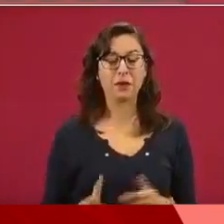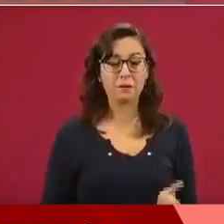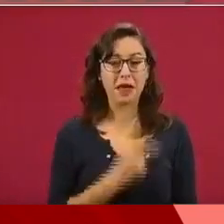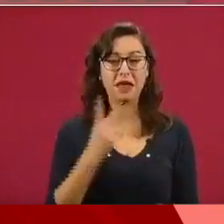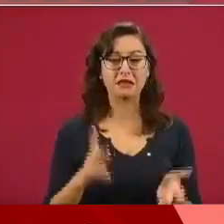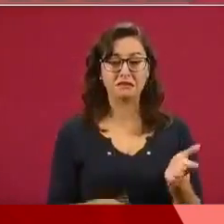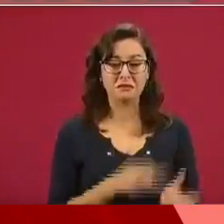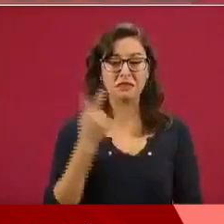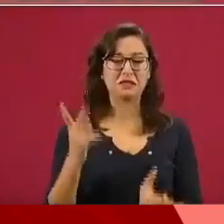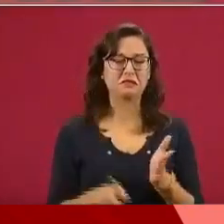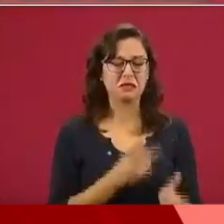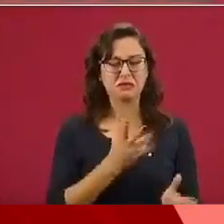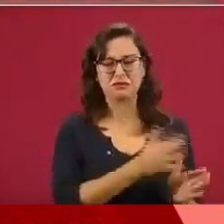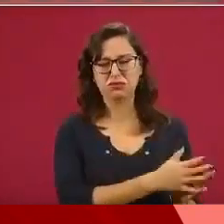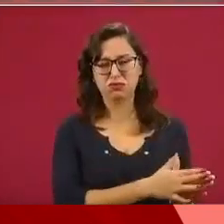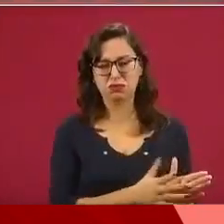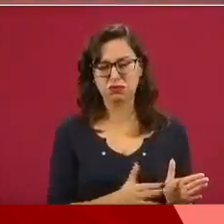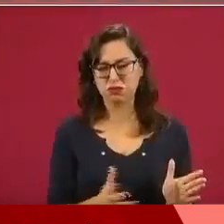de tiempo atrás